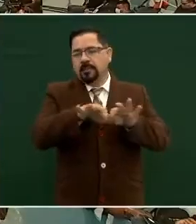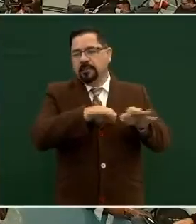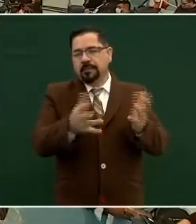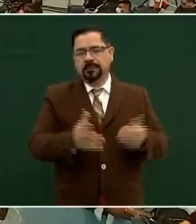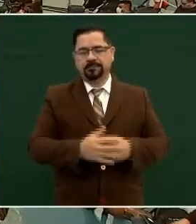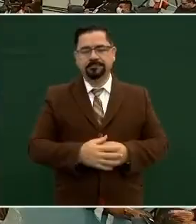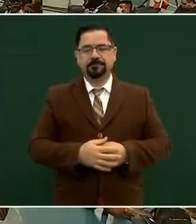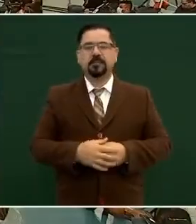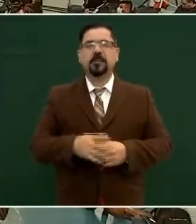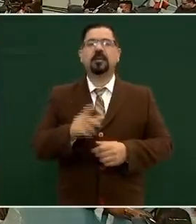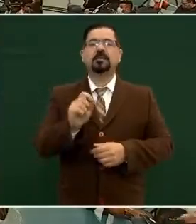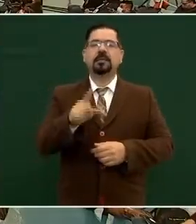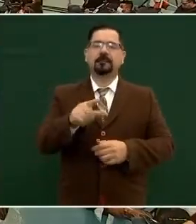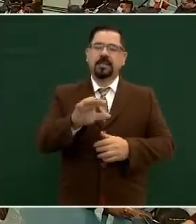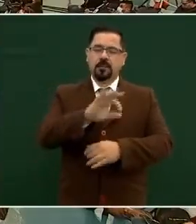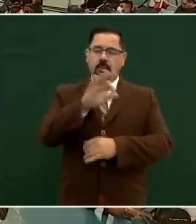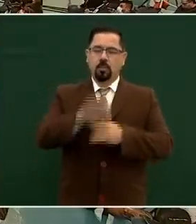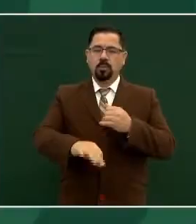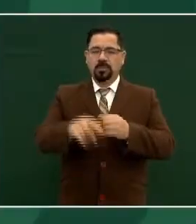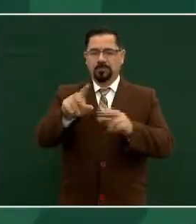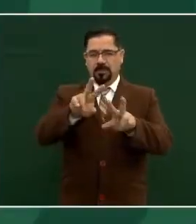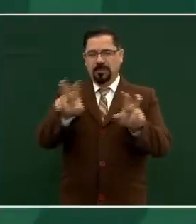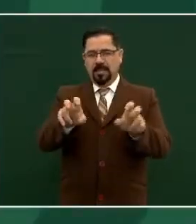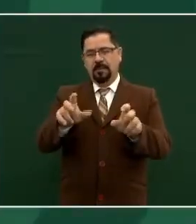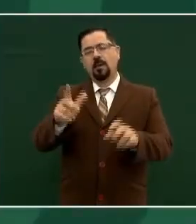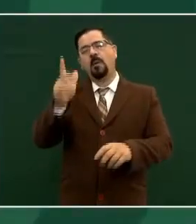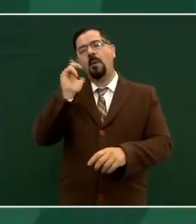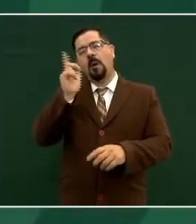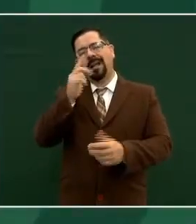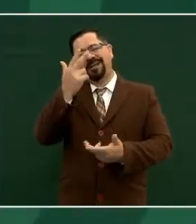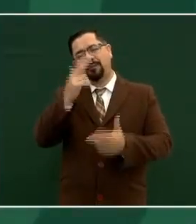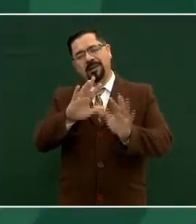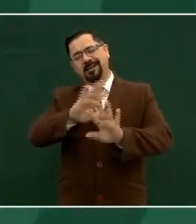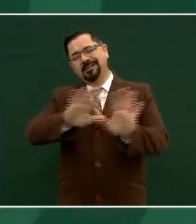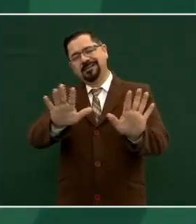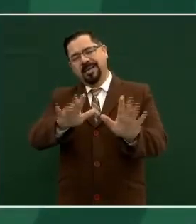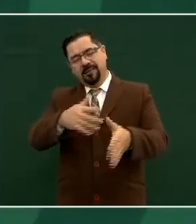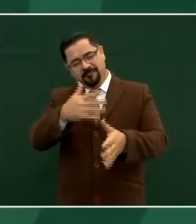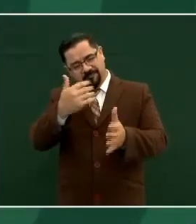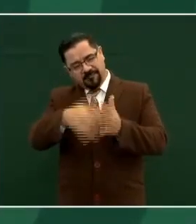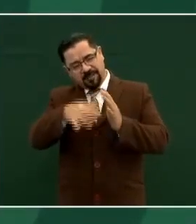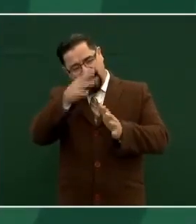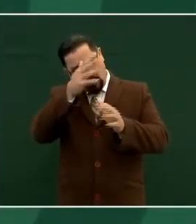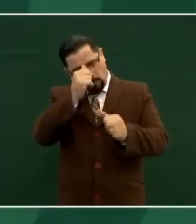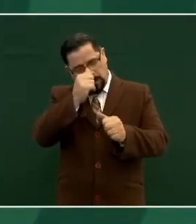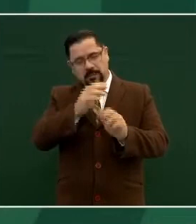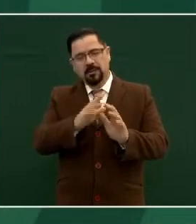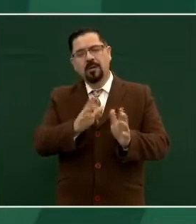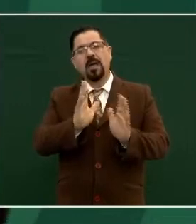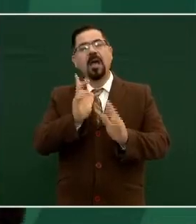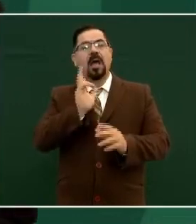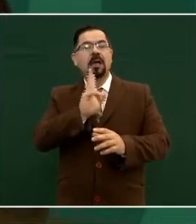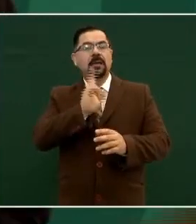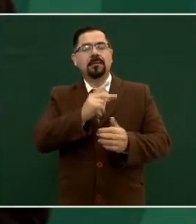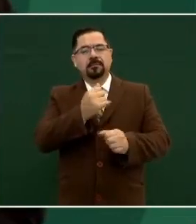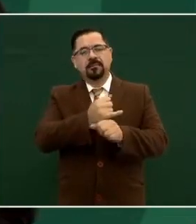esto último, ojalá y se logre un acuerdo, a ver si nos informan. Se lo vamos a